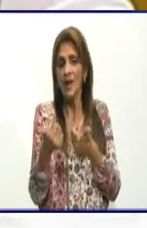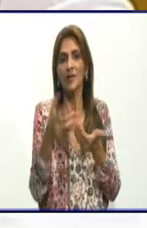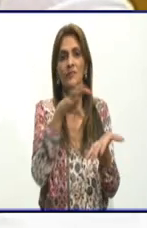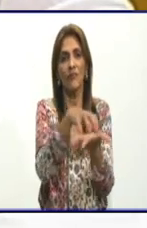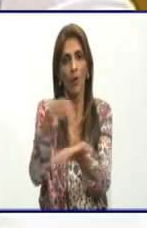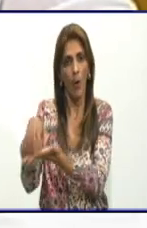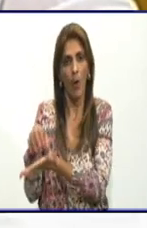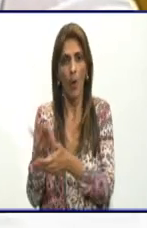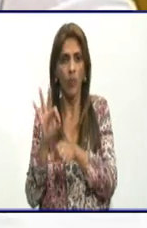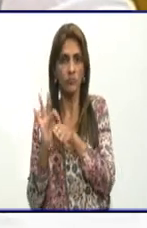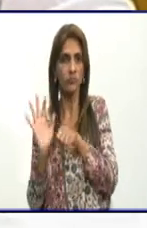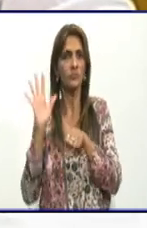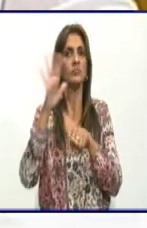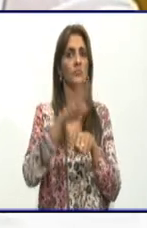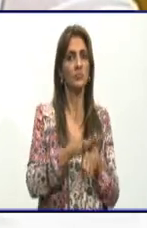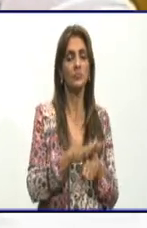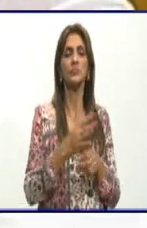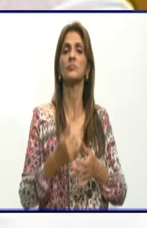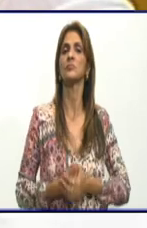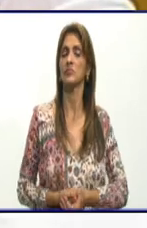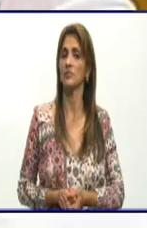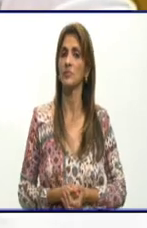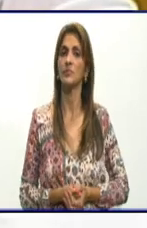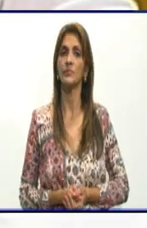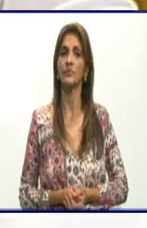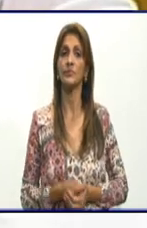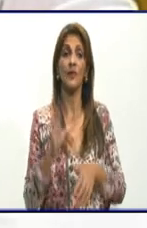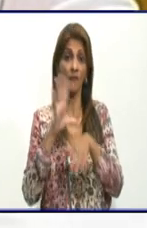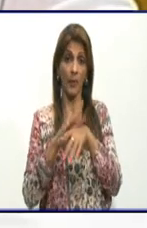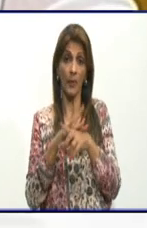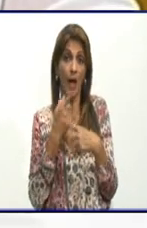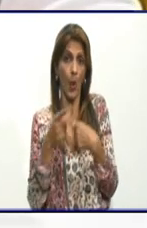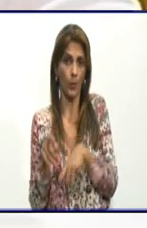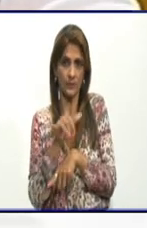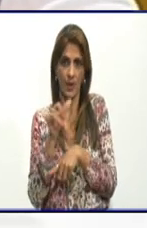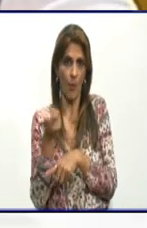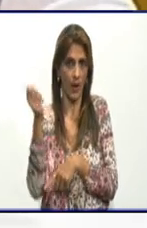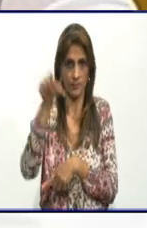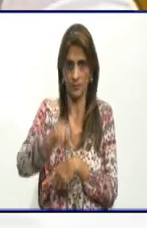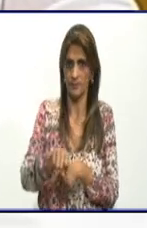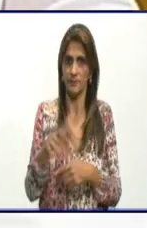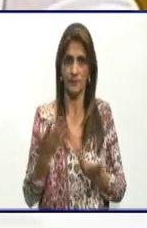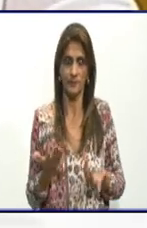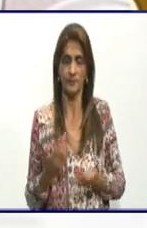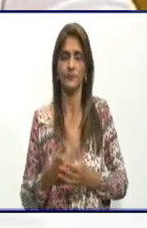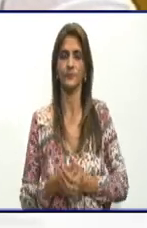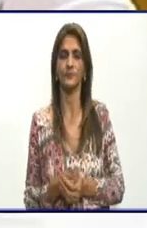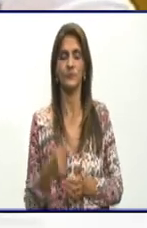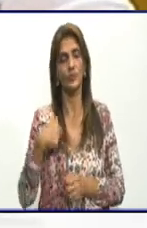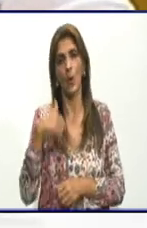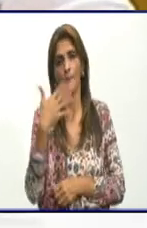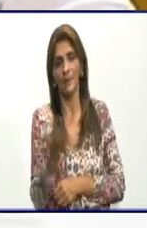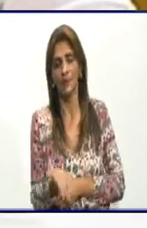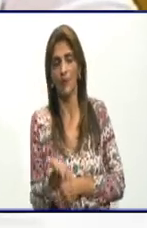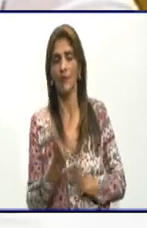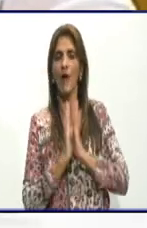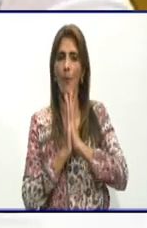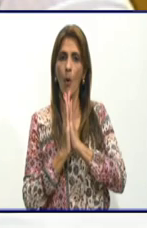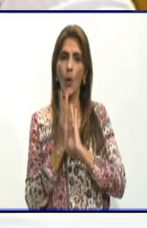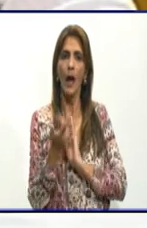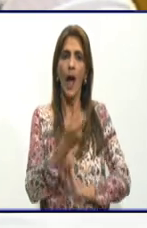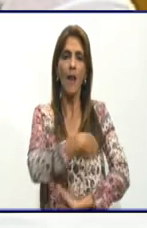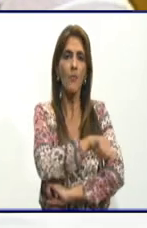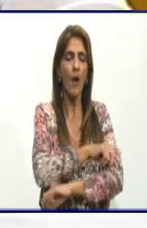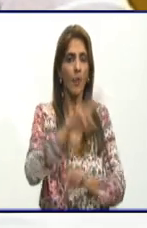de arbovirus, de arbovirosis como es el dengue. Por eso hoy, Junel, en este espacio yo pido por favor a la población un